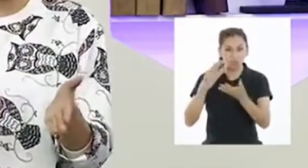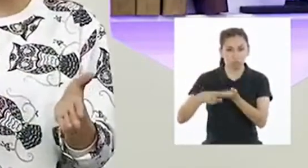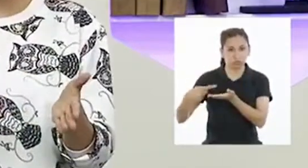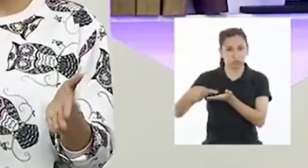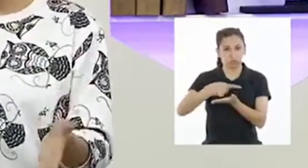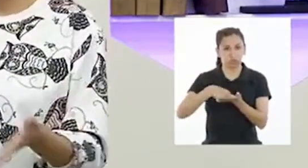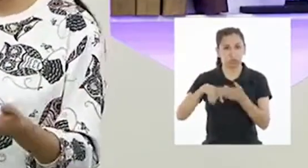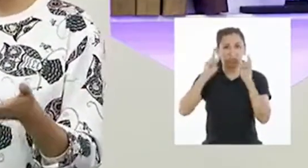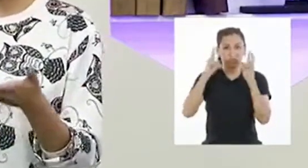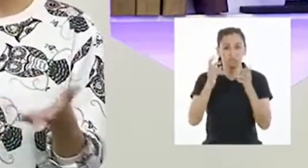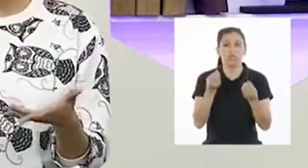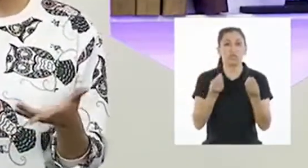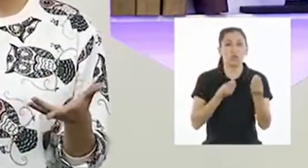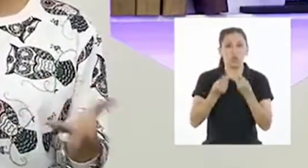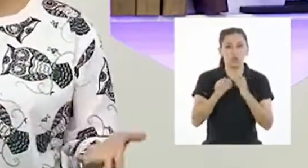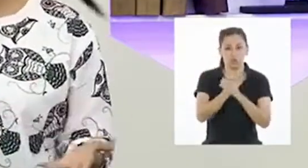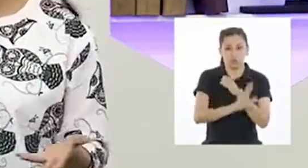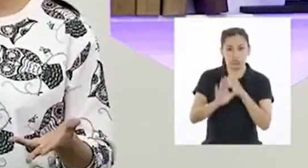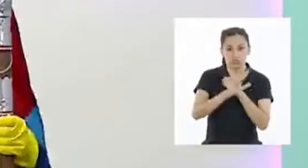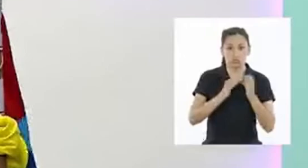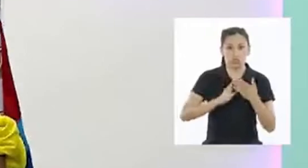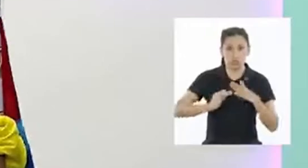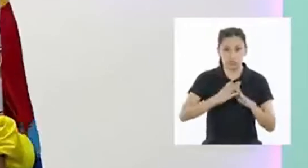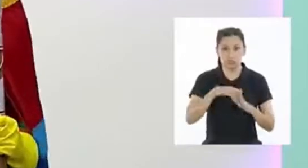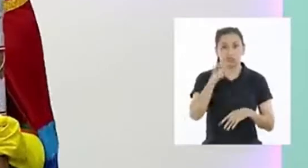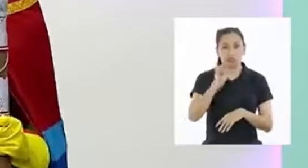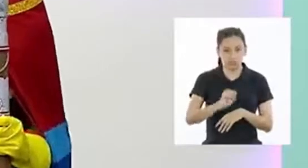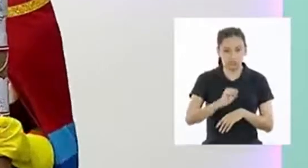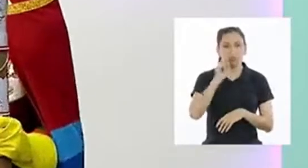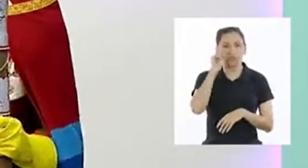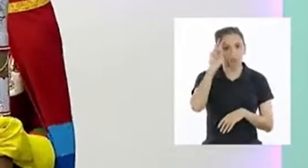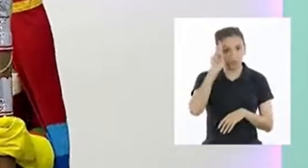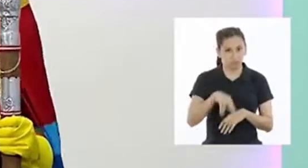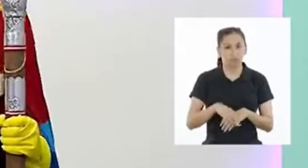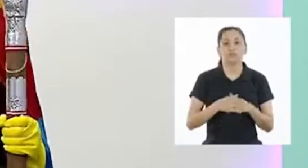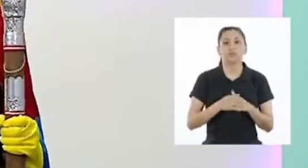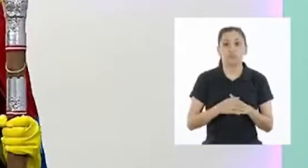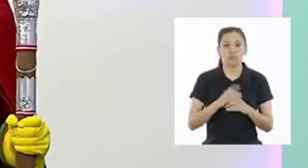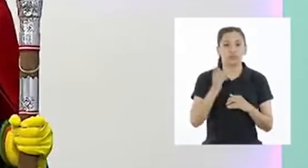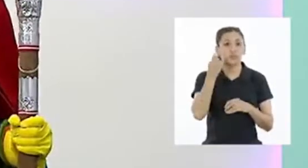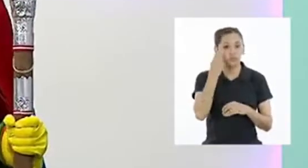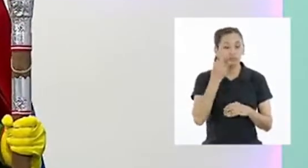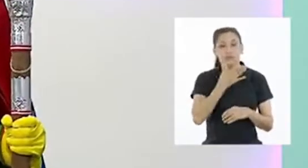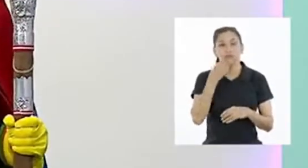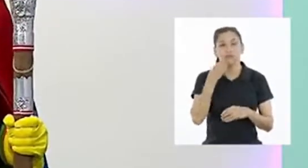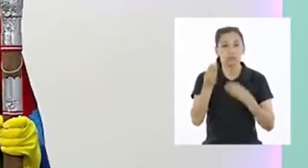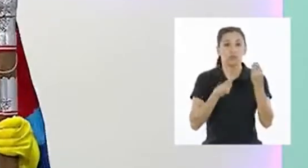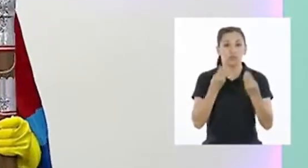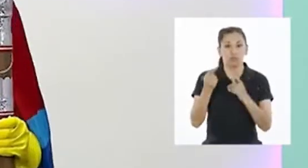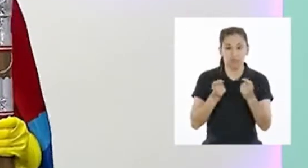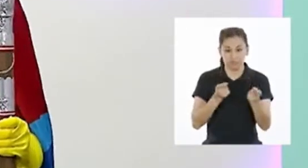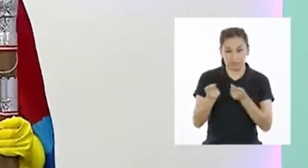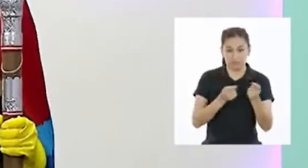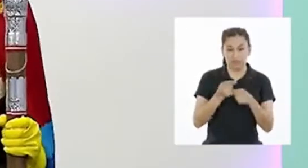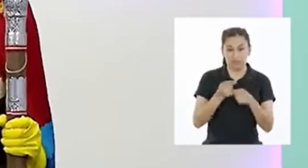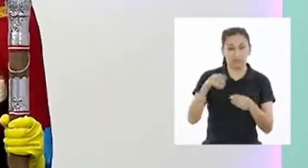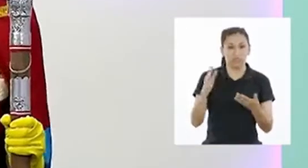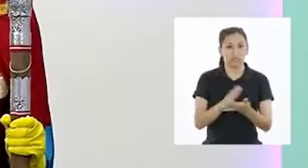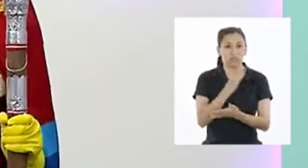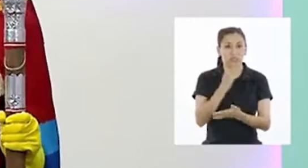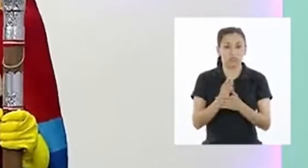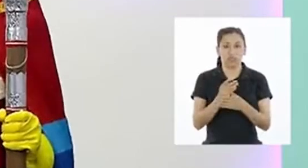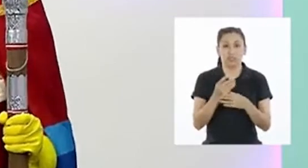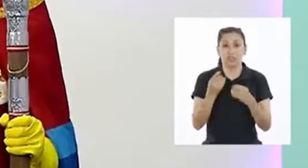asuntos públicos como la seguridad ciudadana? Exactamente. Y para comprender mejor cómo se ha venido gestionando el problema